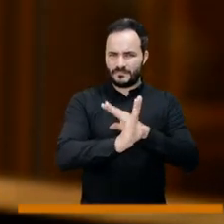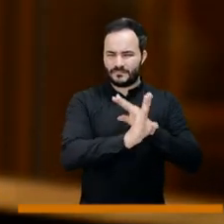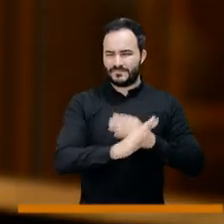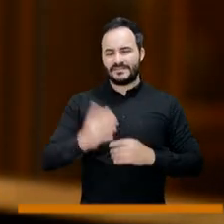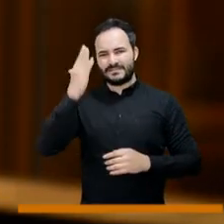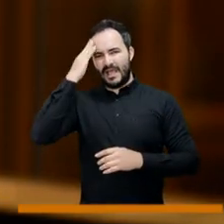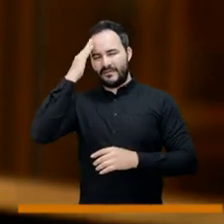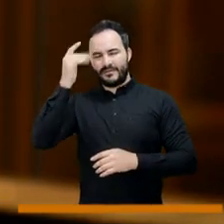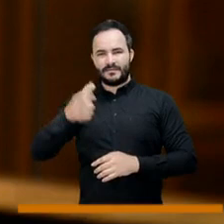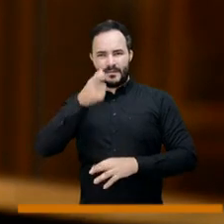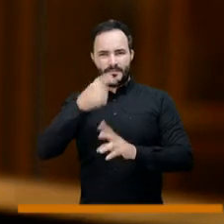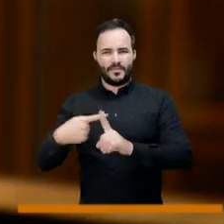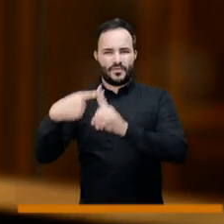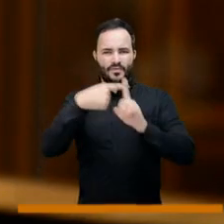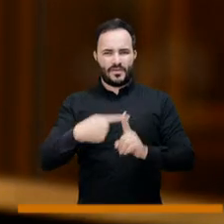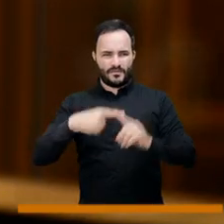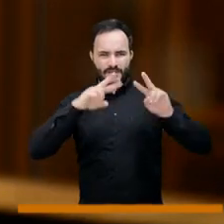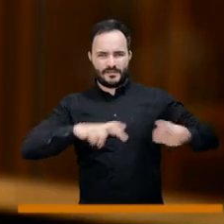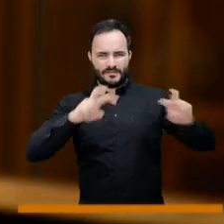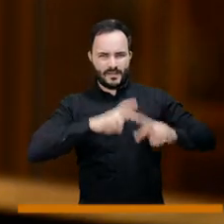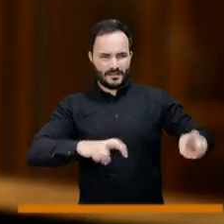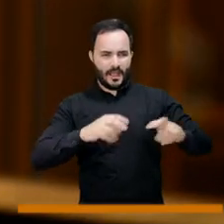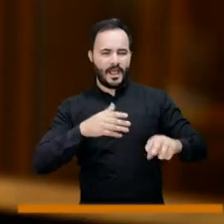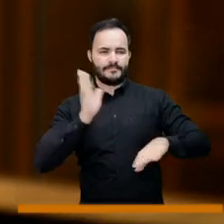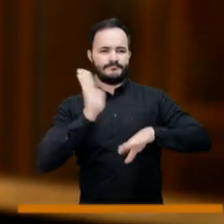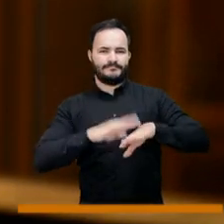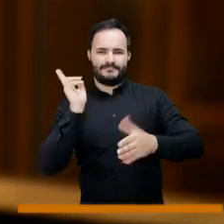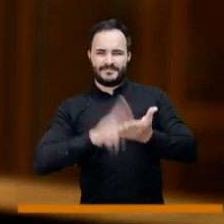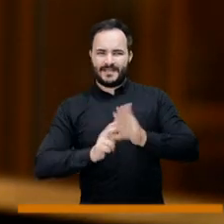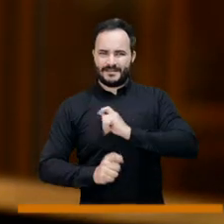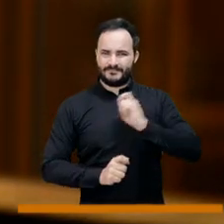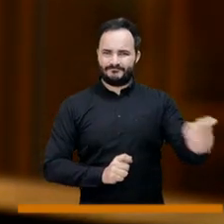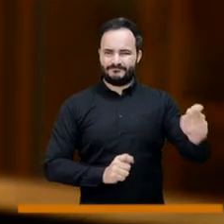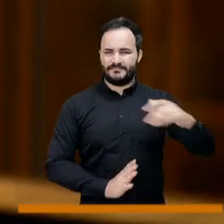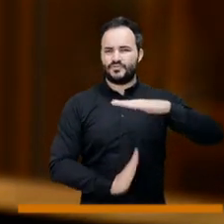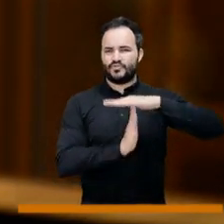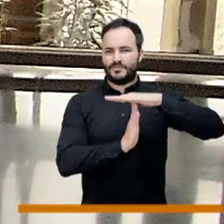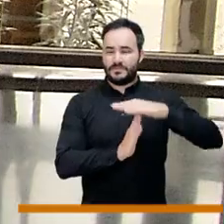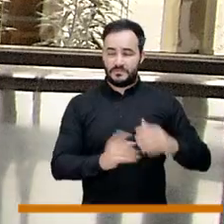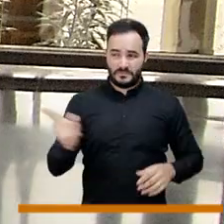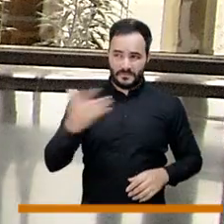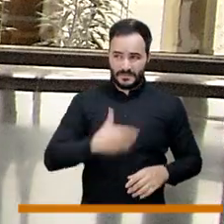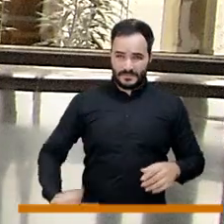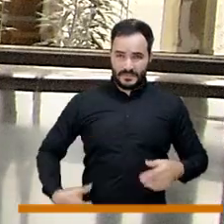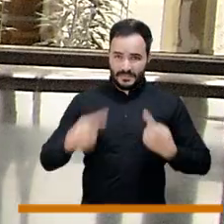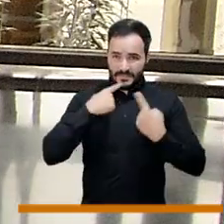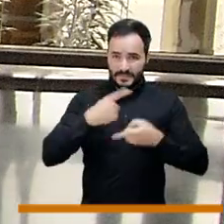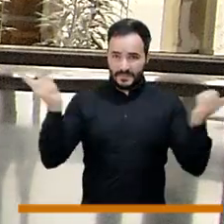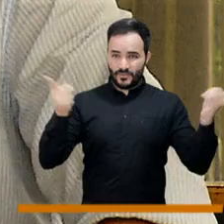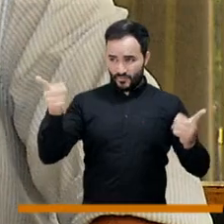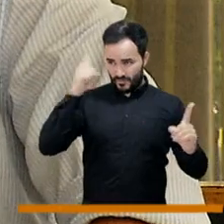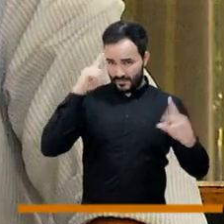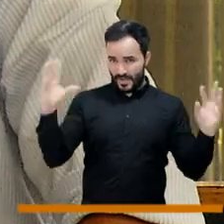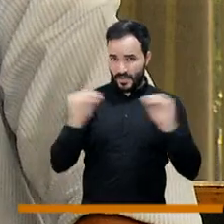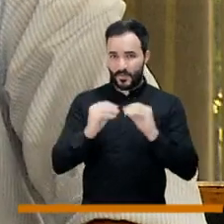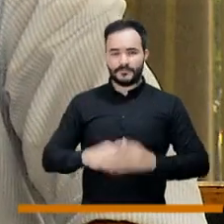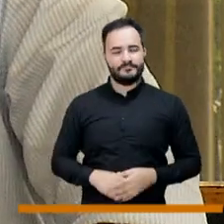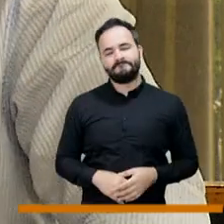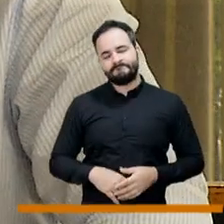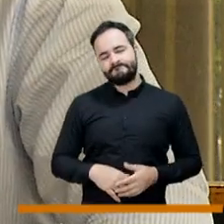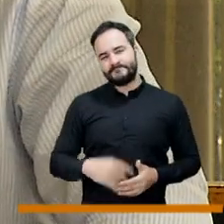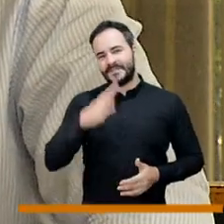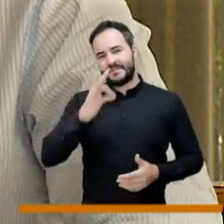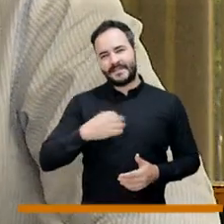le adelanta por parte de la Procuraduría General de la Nación, que lo tiene suspendido del cargo. ¿Usted se une a esas voces? Hombre, se